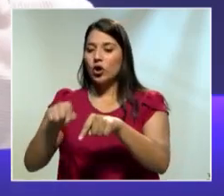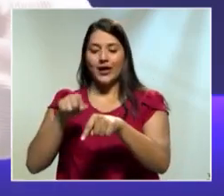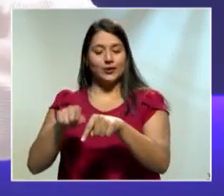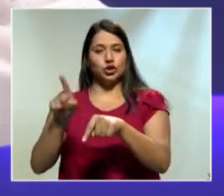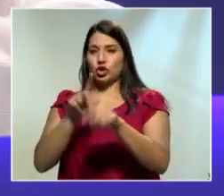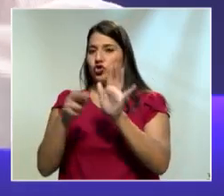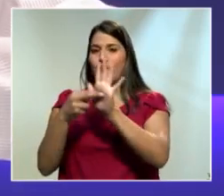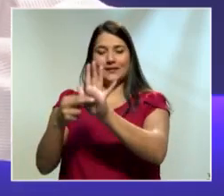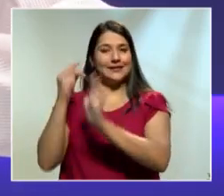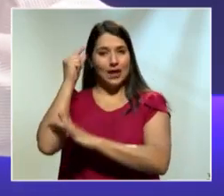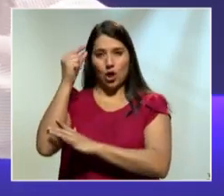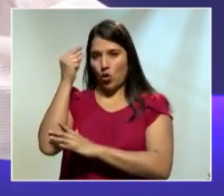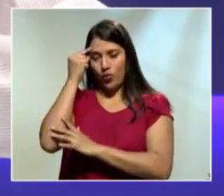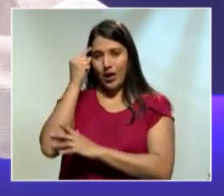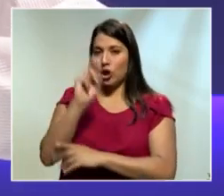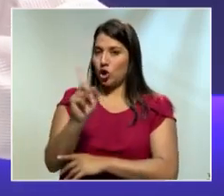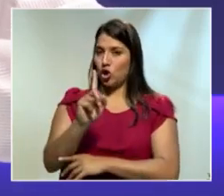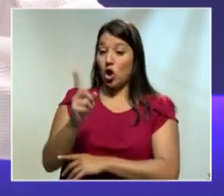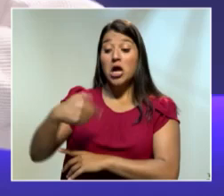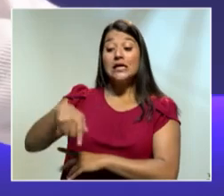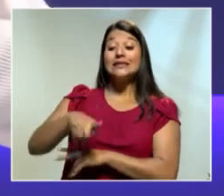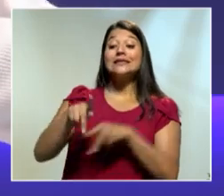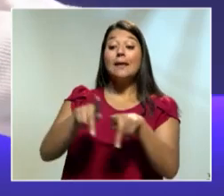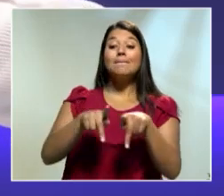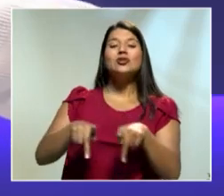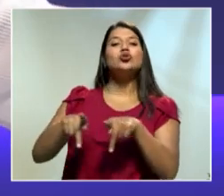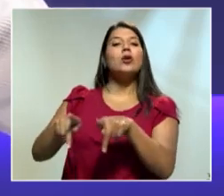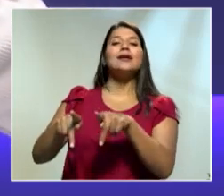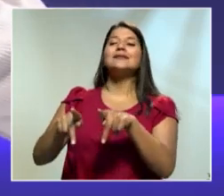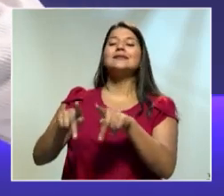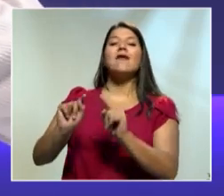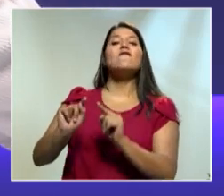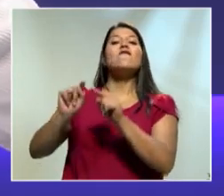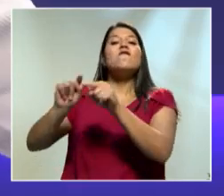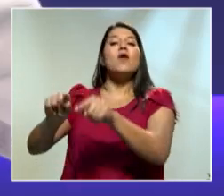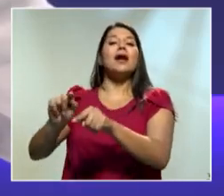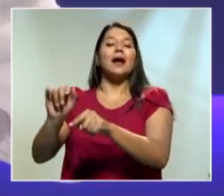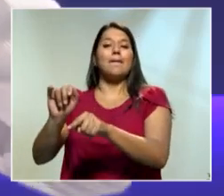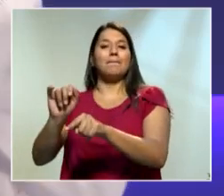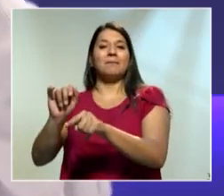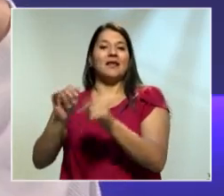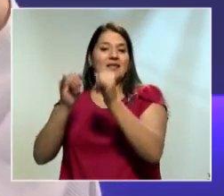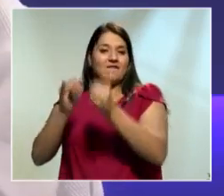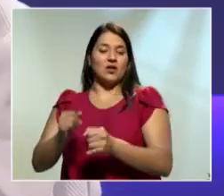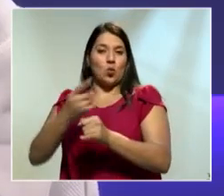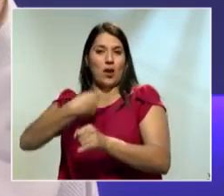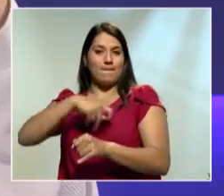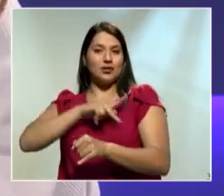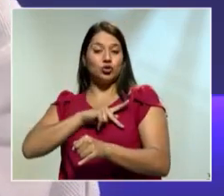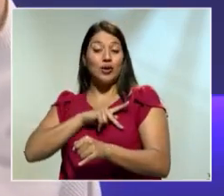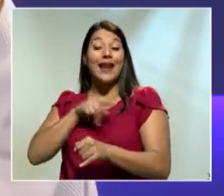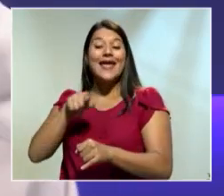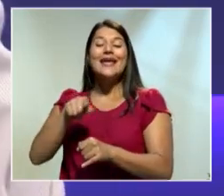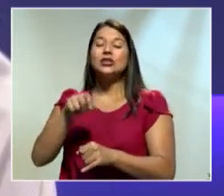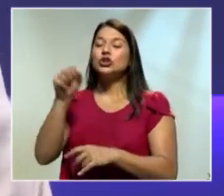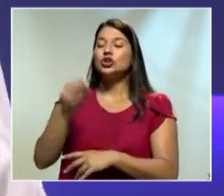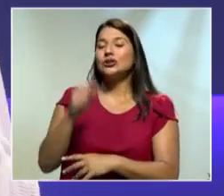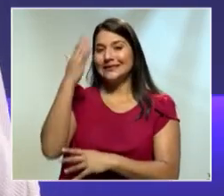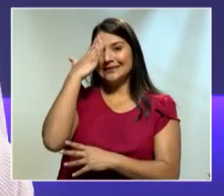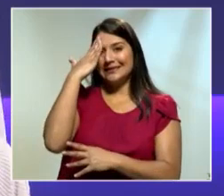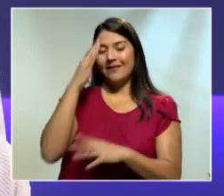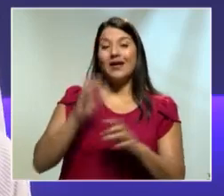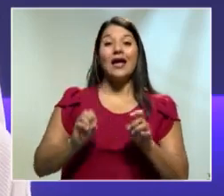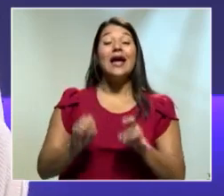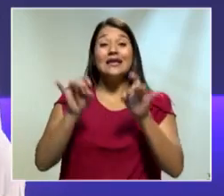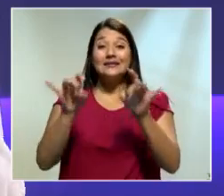grupo de personas, digamos, de sociedad civil que estaba participando. Ellos sí tenían como esta ambición en mente. Ellos sí sabían que